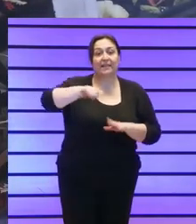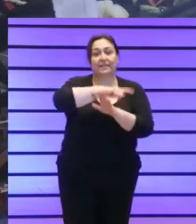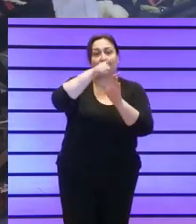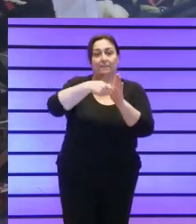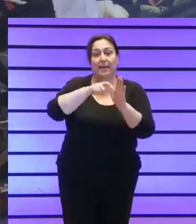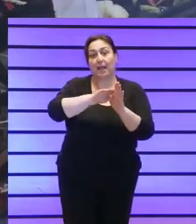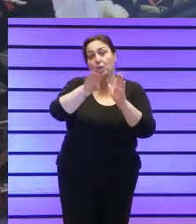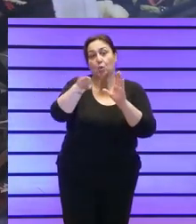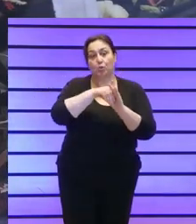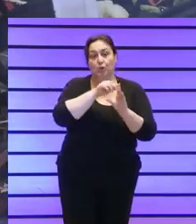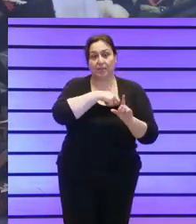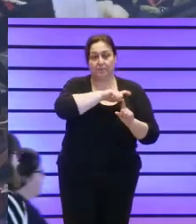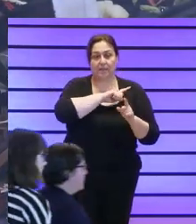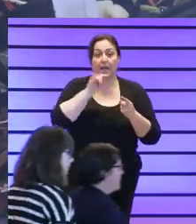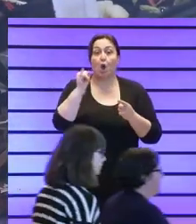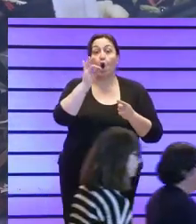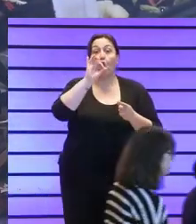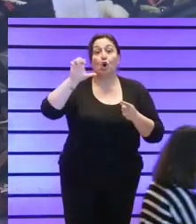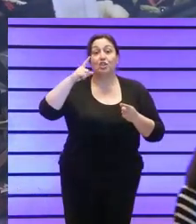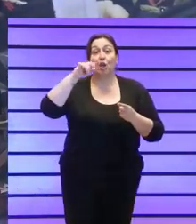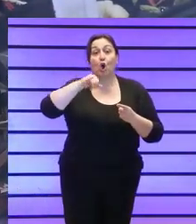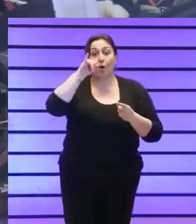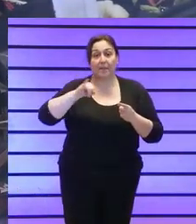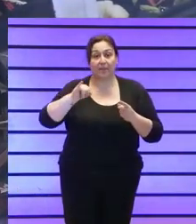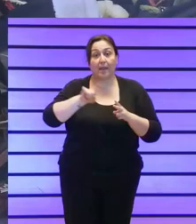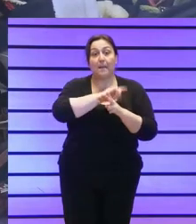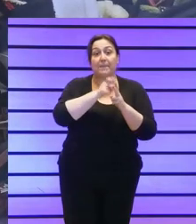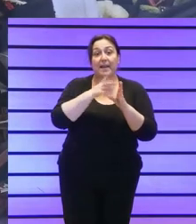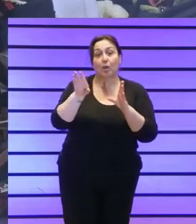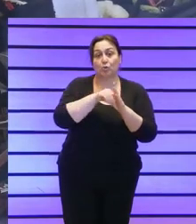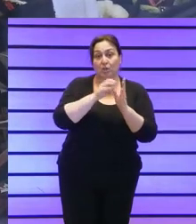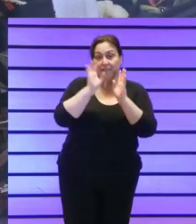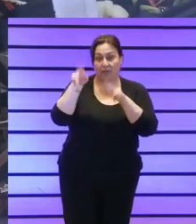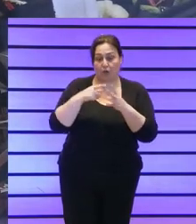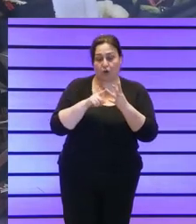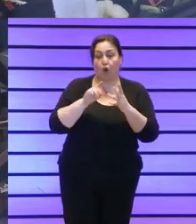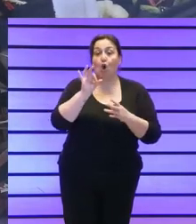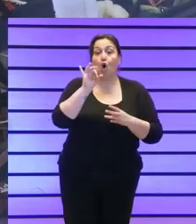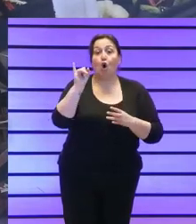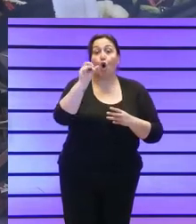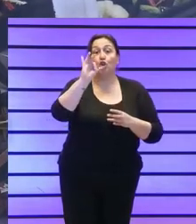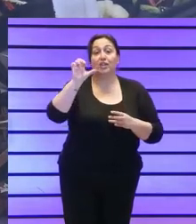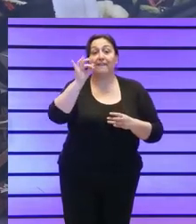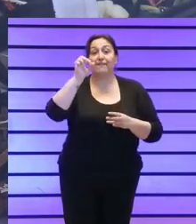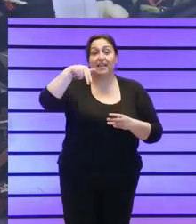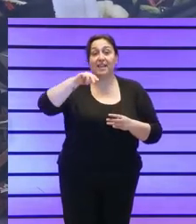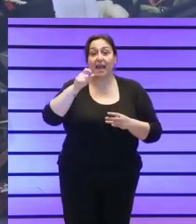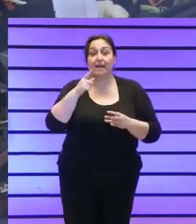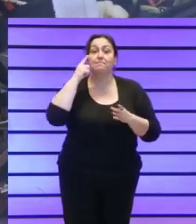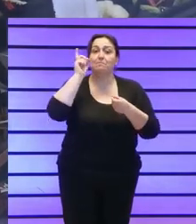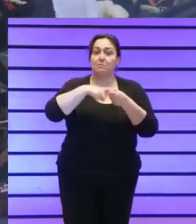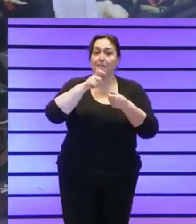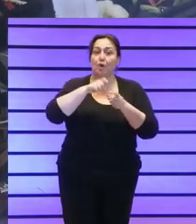Inclusión España, José Gómez, vicepresidente de Plena Inclusión Castilla y León, y Josefina Álvarez, miembro del Foro de Personas